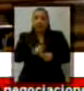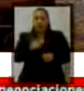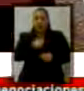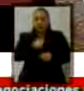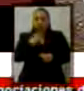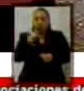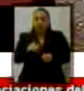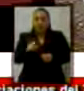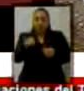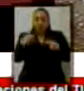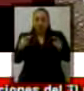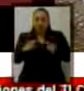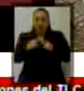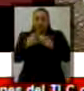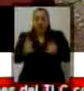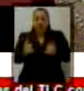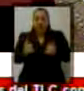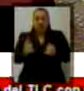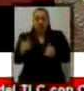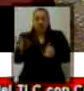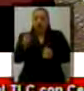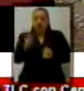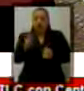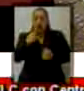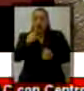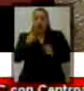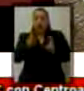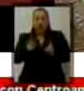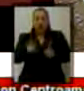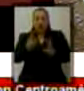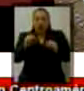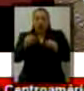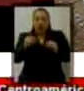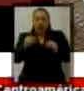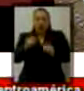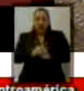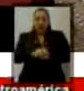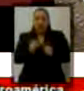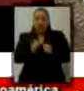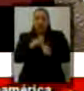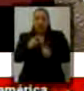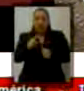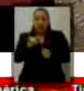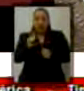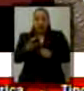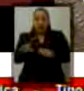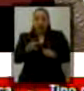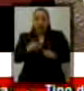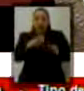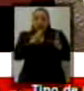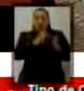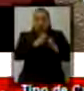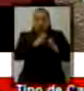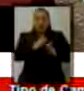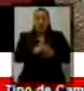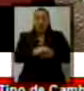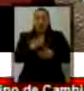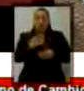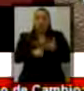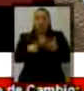que yo me encuentro, no es lo mismo hablar de eso, porque tenemos una elevada carga y conforme vamos